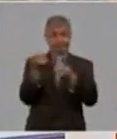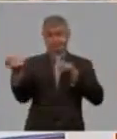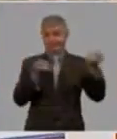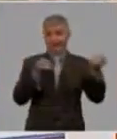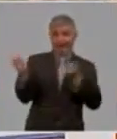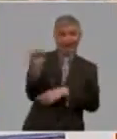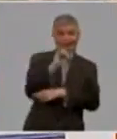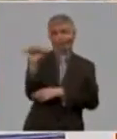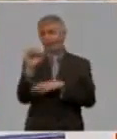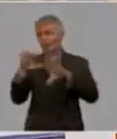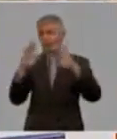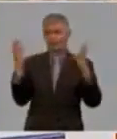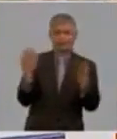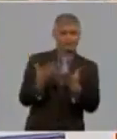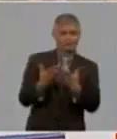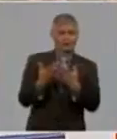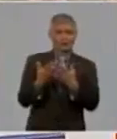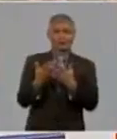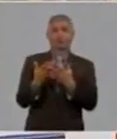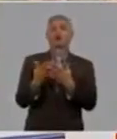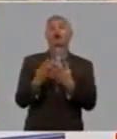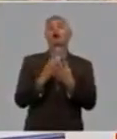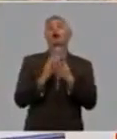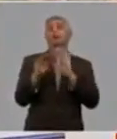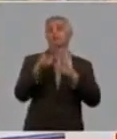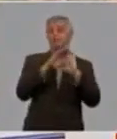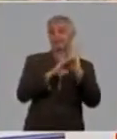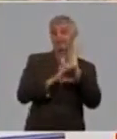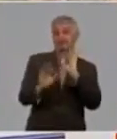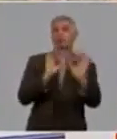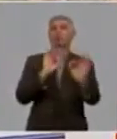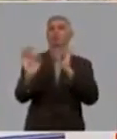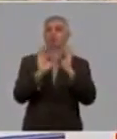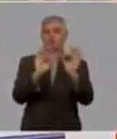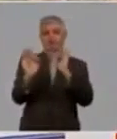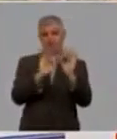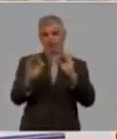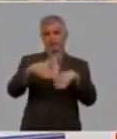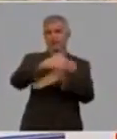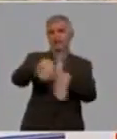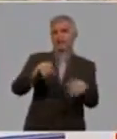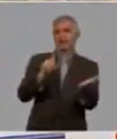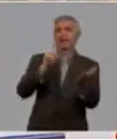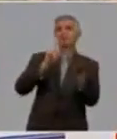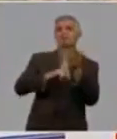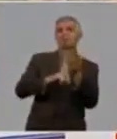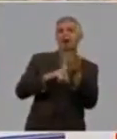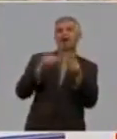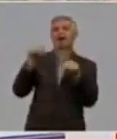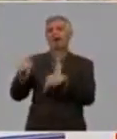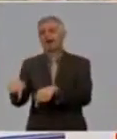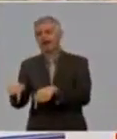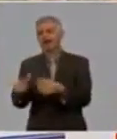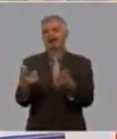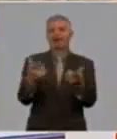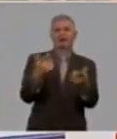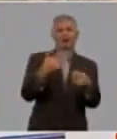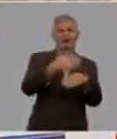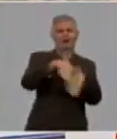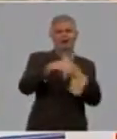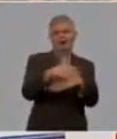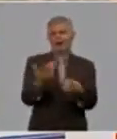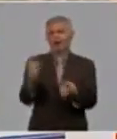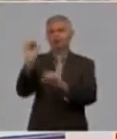transporte público hay que extremar las medidas de precaución. Las medidas de precaución en las paradas, en las intersecciones,